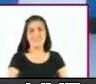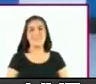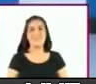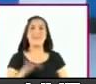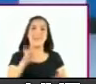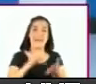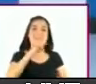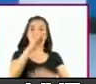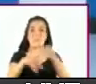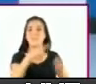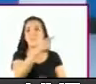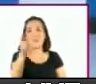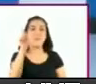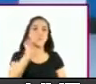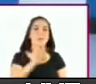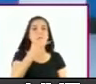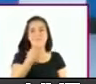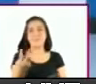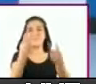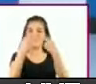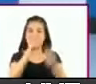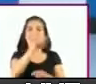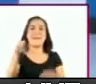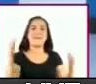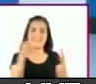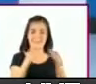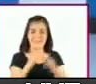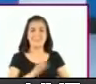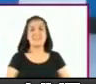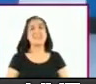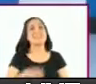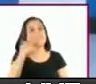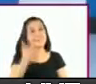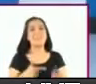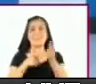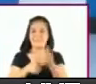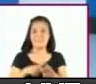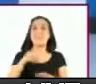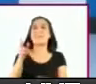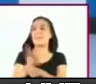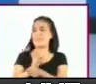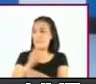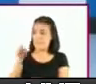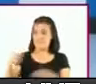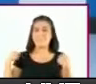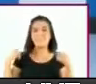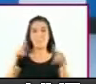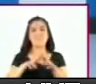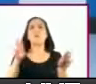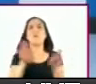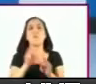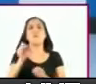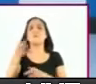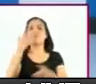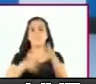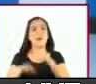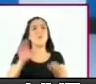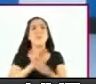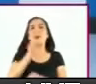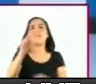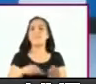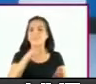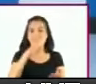a todas y todos ustedes que nos siguen desde casa. Ahora quiero invitar a la profesora a que nos ayude a recuperar los aspectos